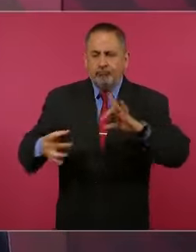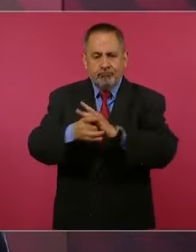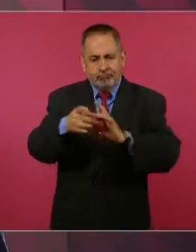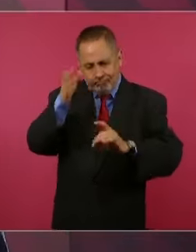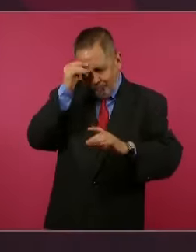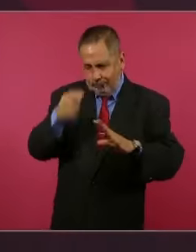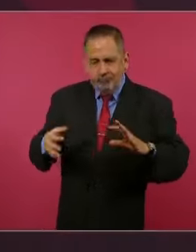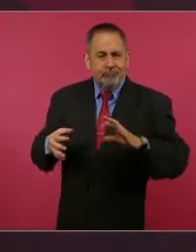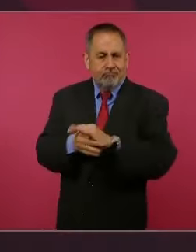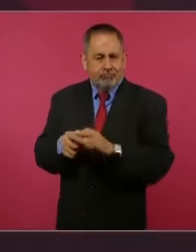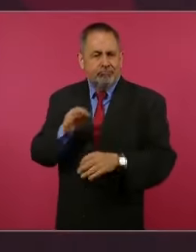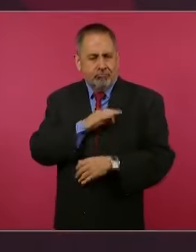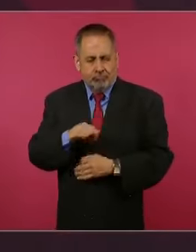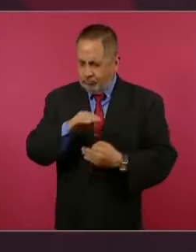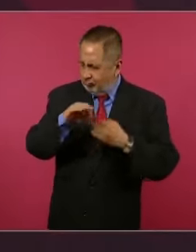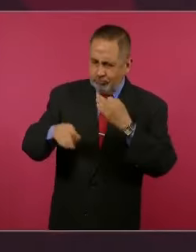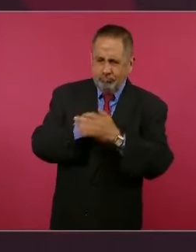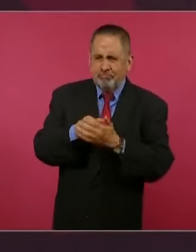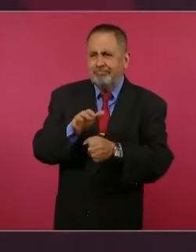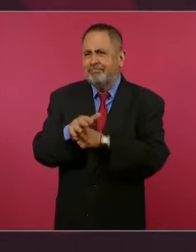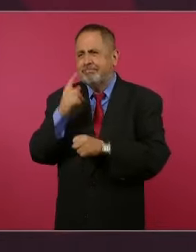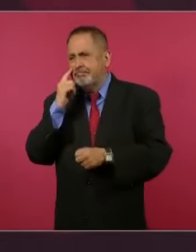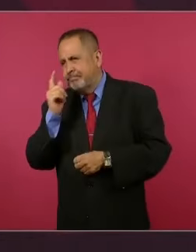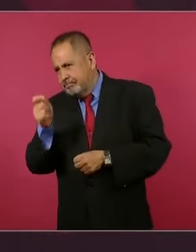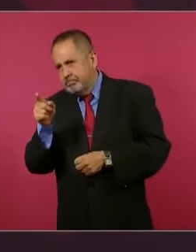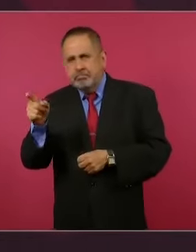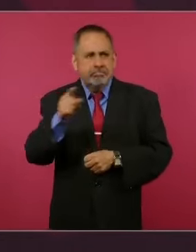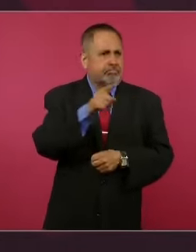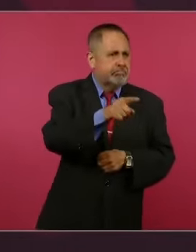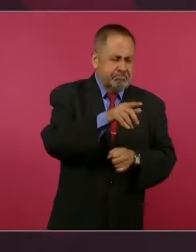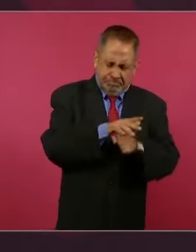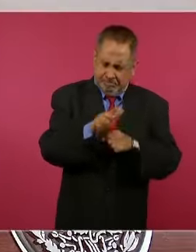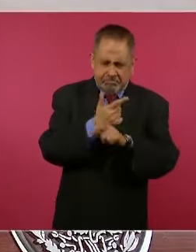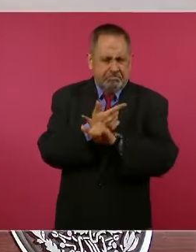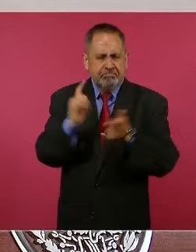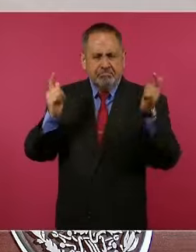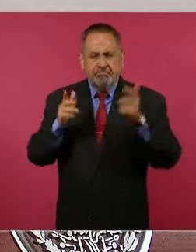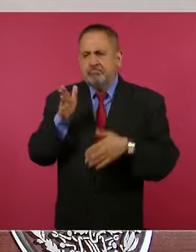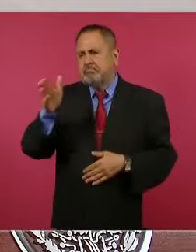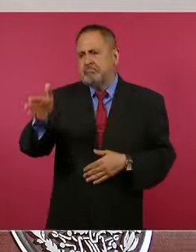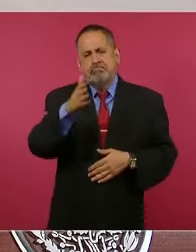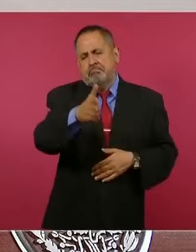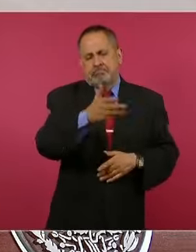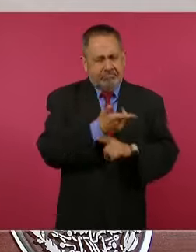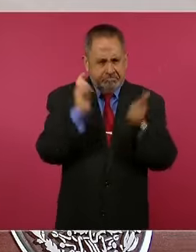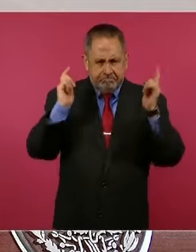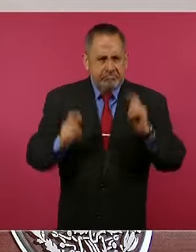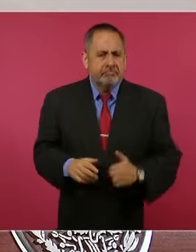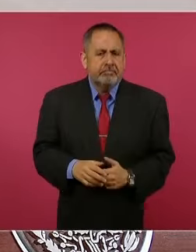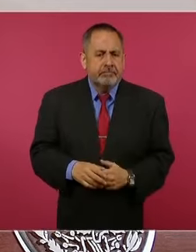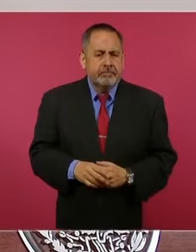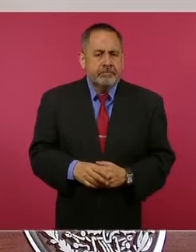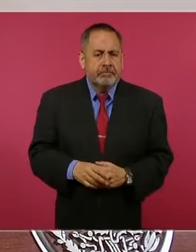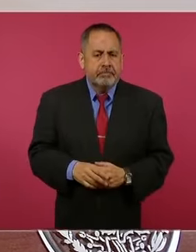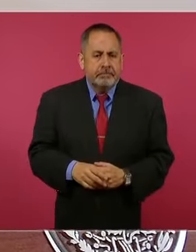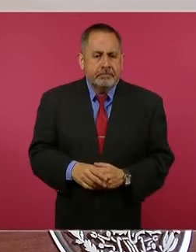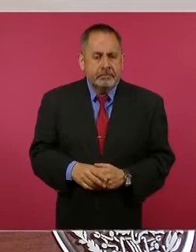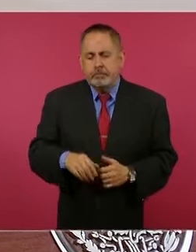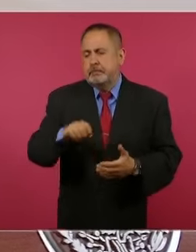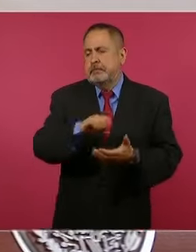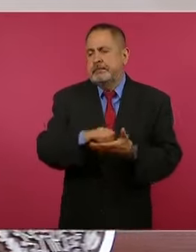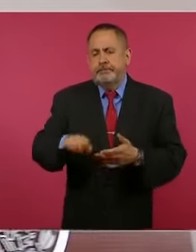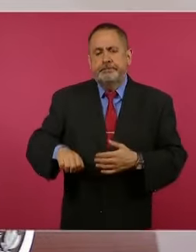conjunta para todos O sea no es que si yo